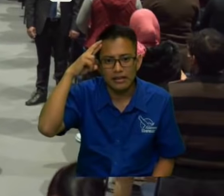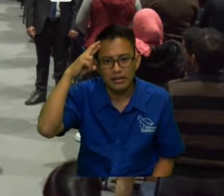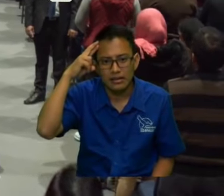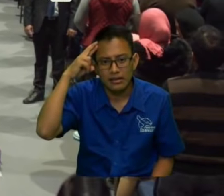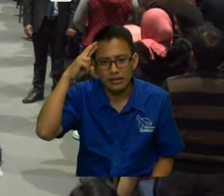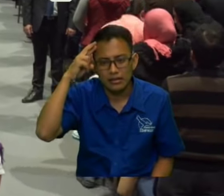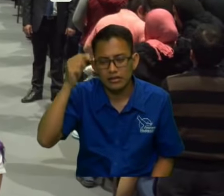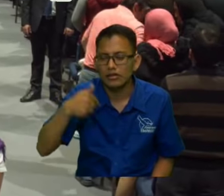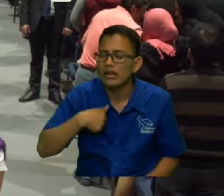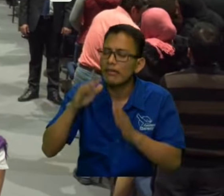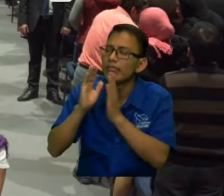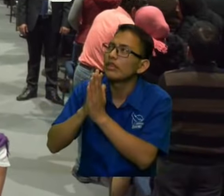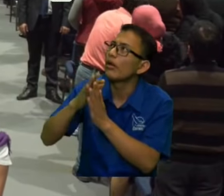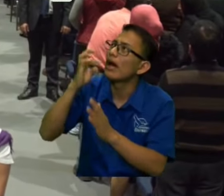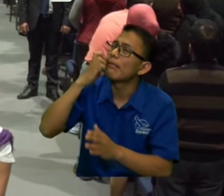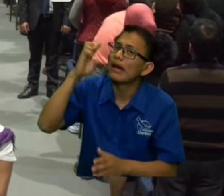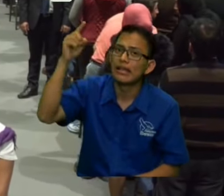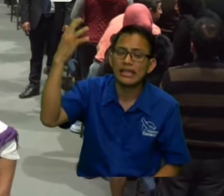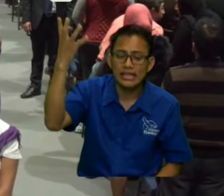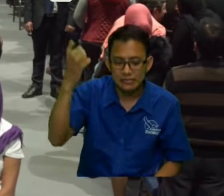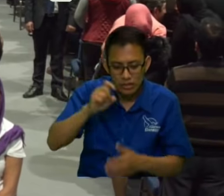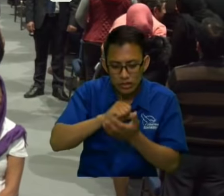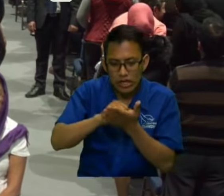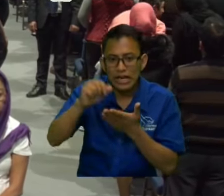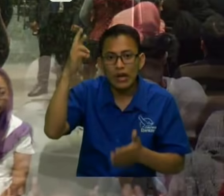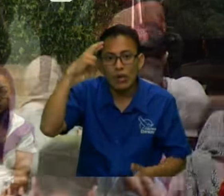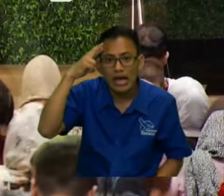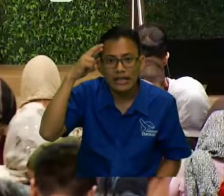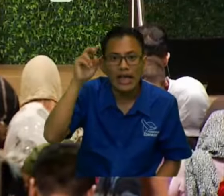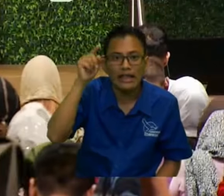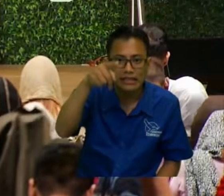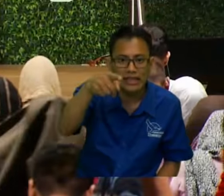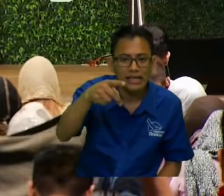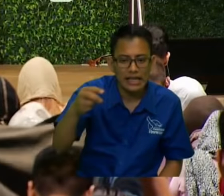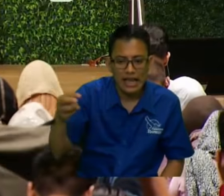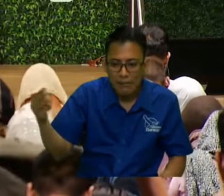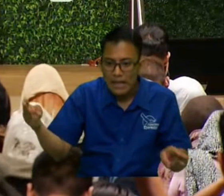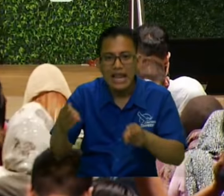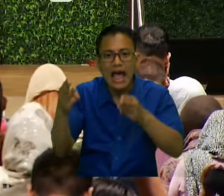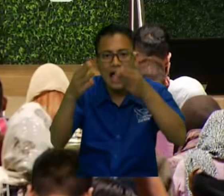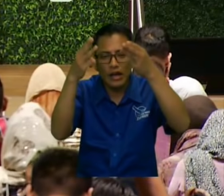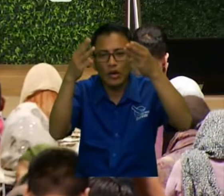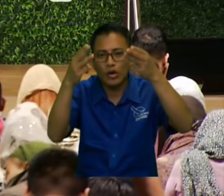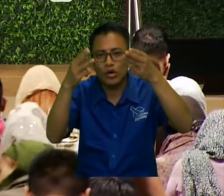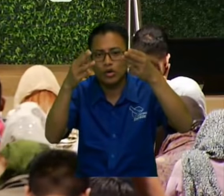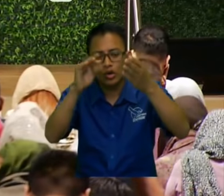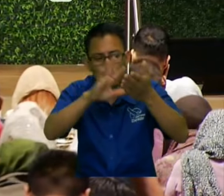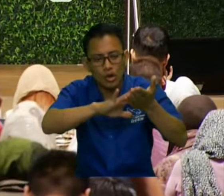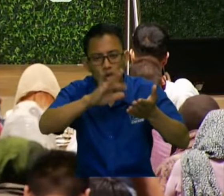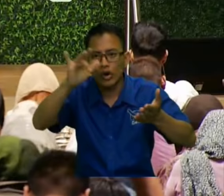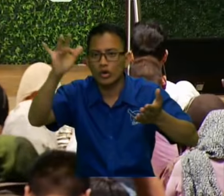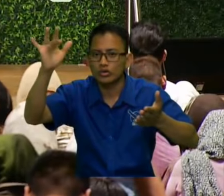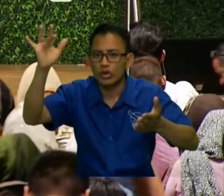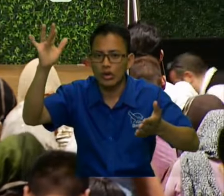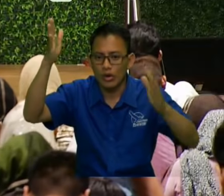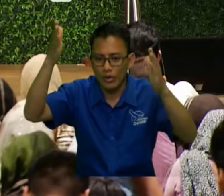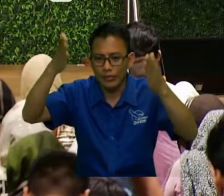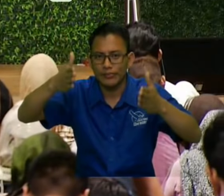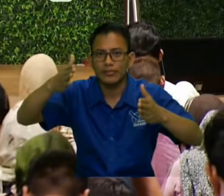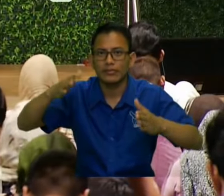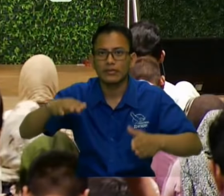le pido al Padre en el nombre de Jesús que el Espíritu Santo le recuerde ese milagro glorioso.